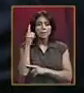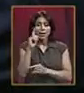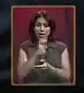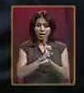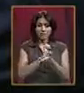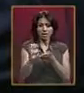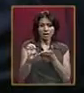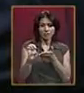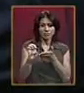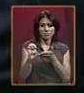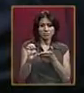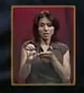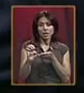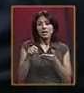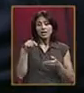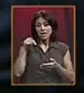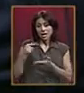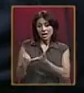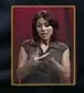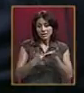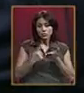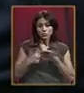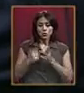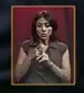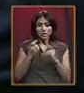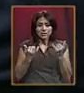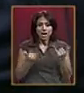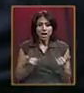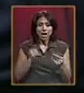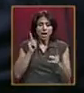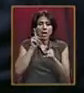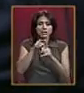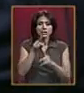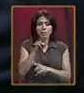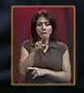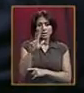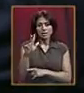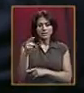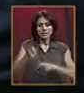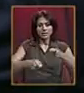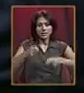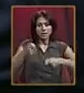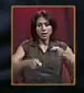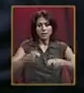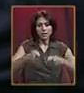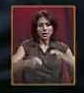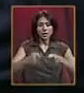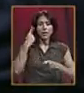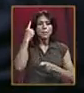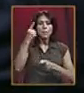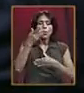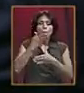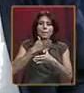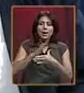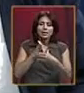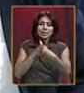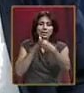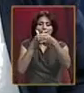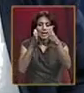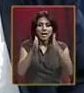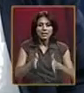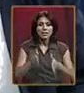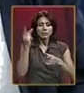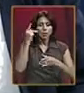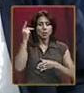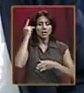en la discusión de aquí al 23 de septiembre, por parte de los dirigentes políticos, sociales,